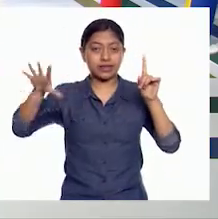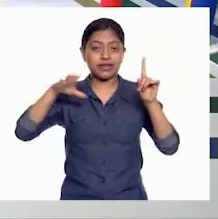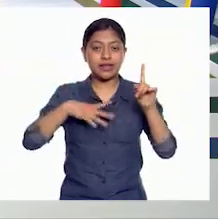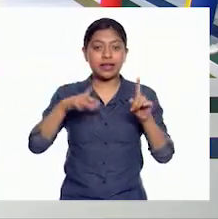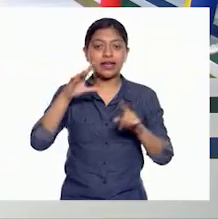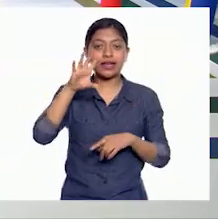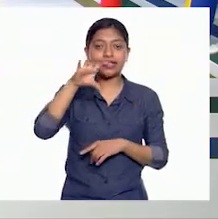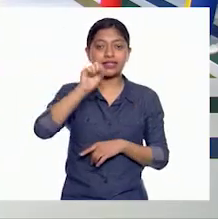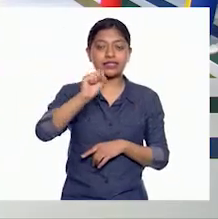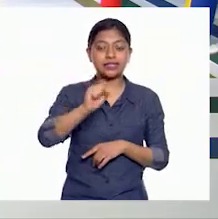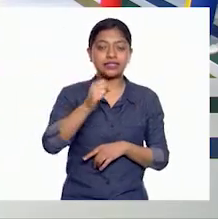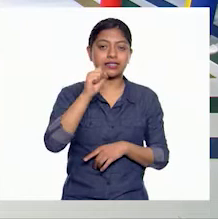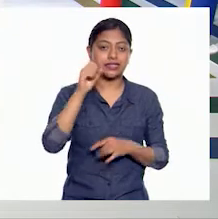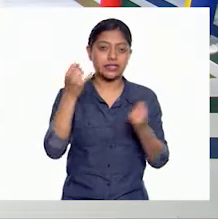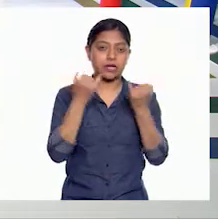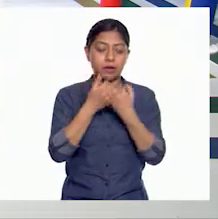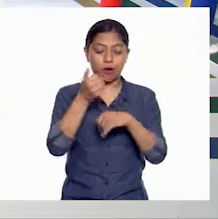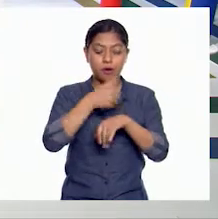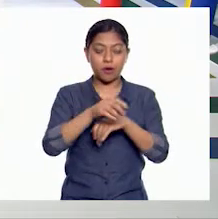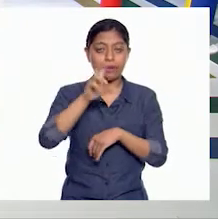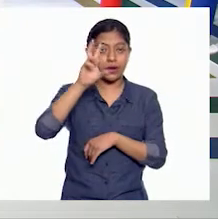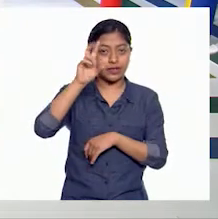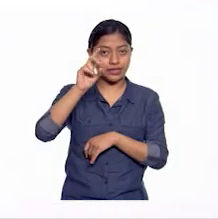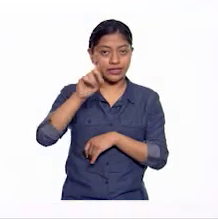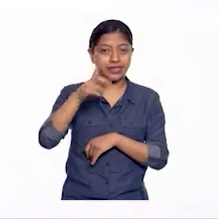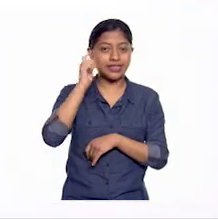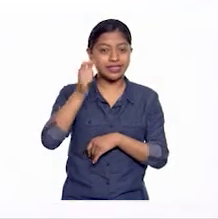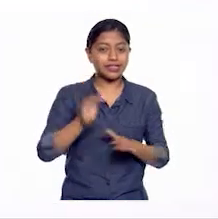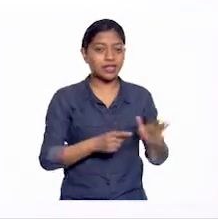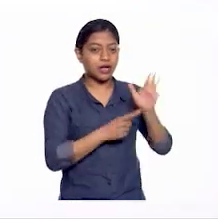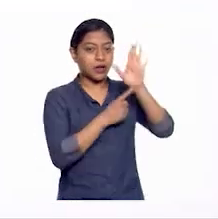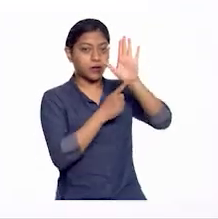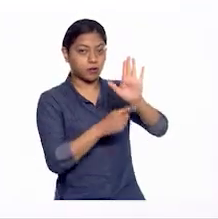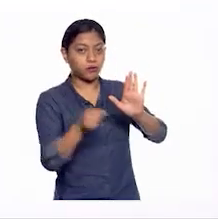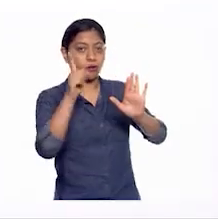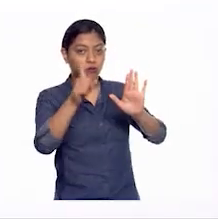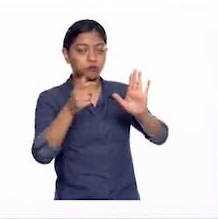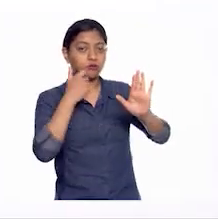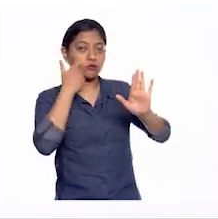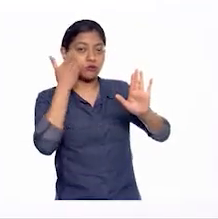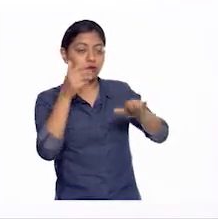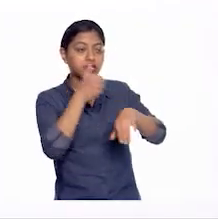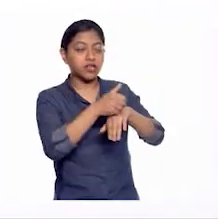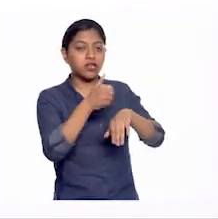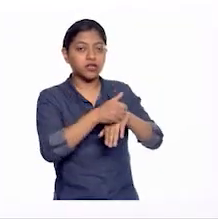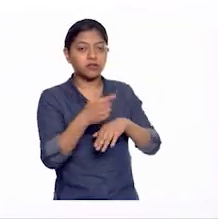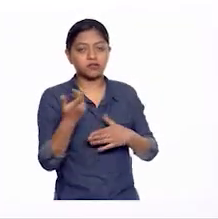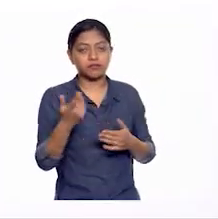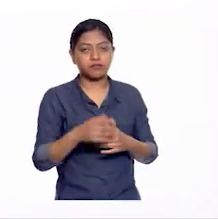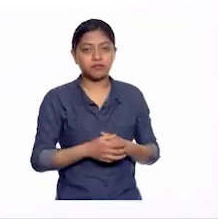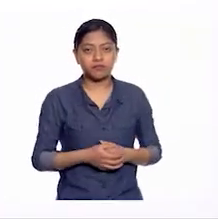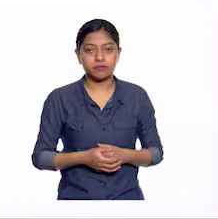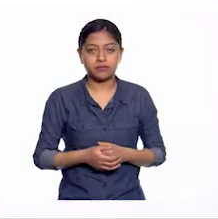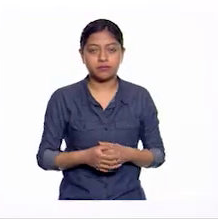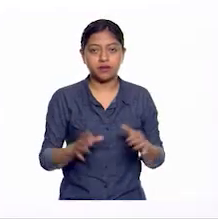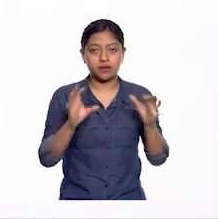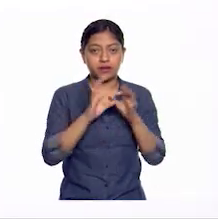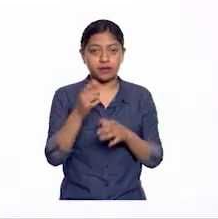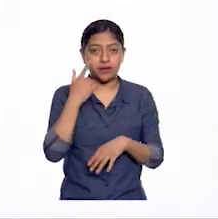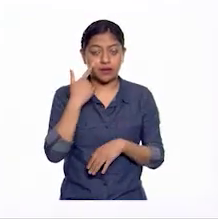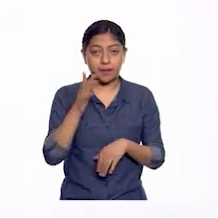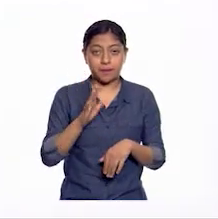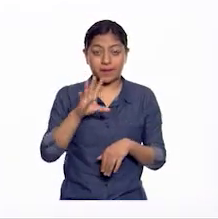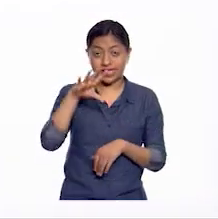el 60 y el 30, los números que se van a subastar. Muy bien, maestra. ¿Podemos empezar por el más